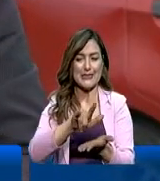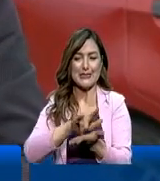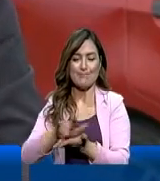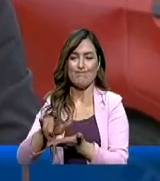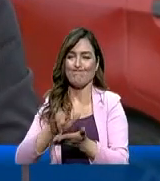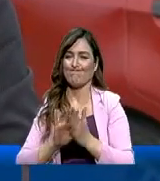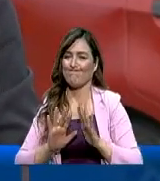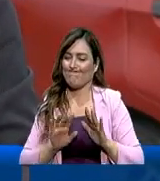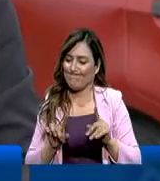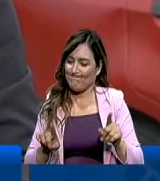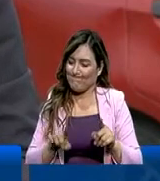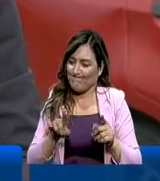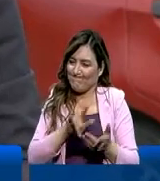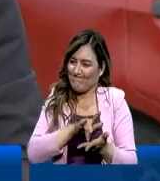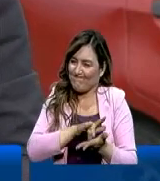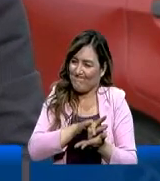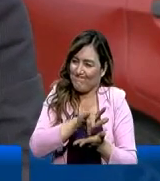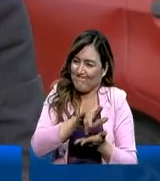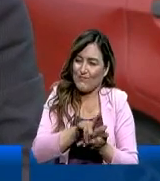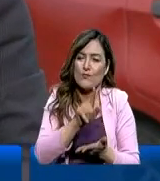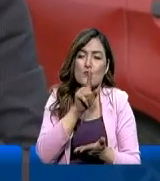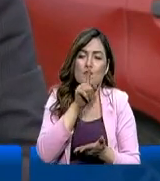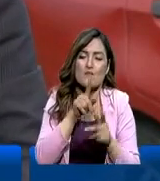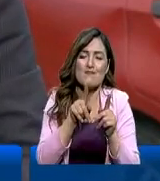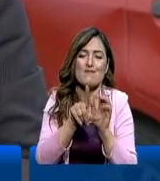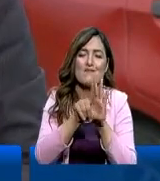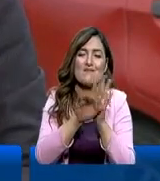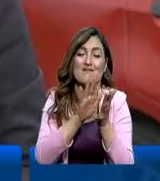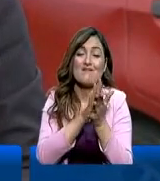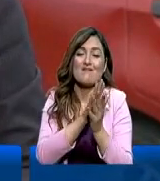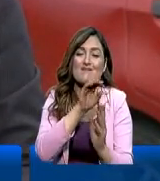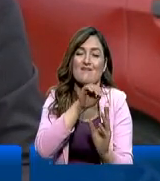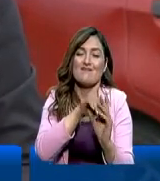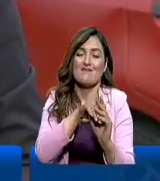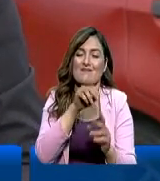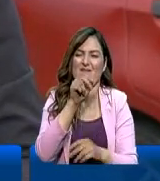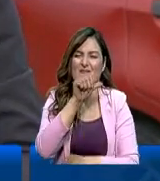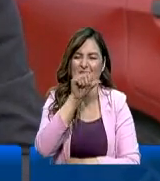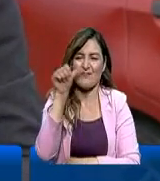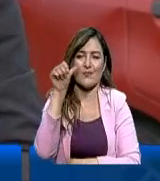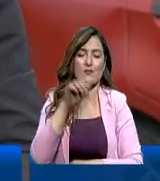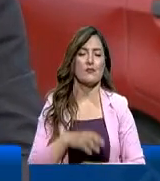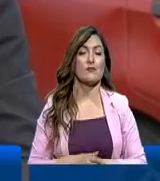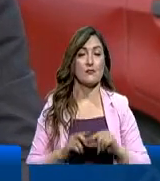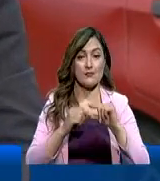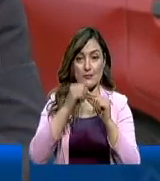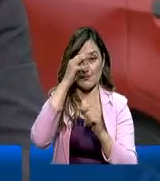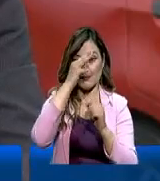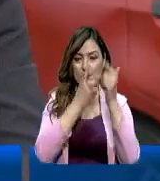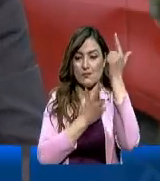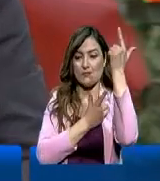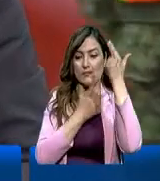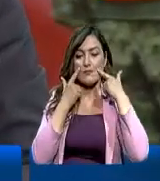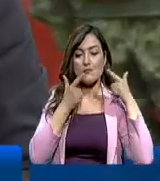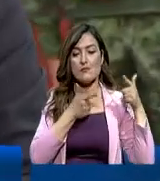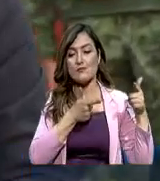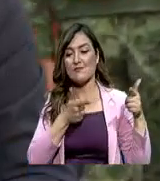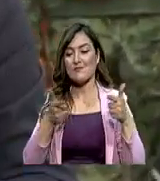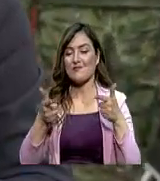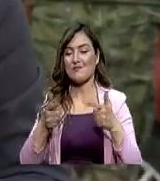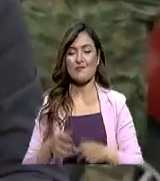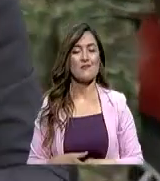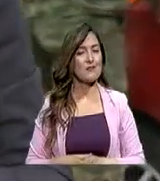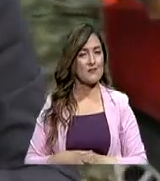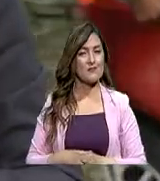ser utilizadas para el transporte aéreo de drogas. Al momento, grupos militares mantienen vigiladas esas zonas